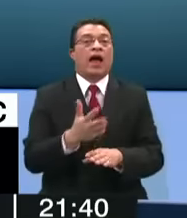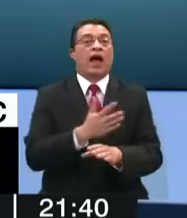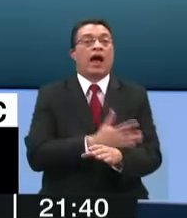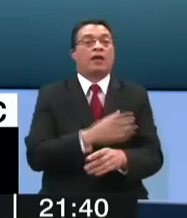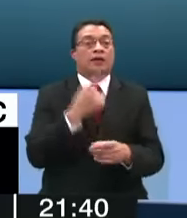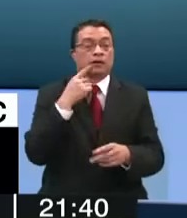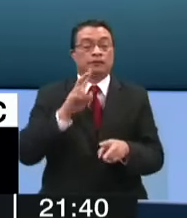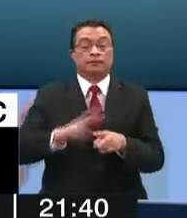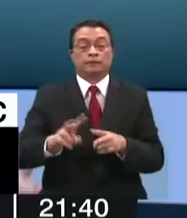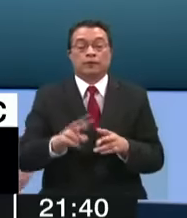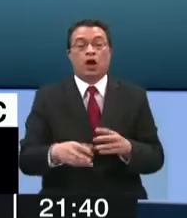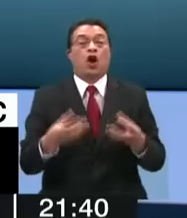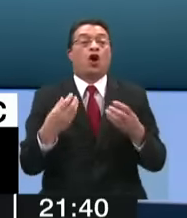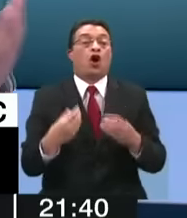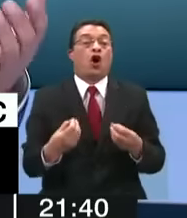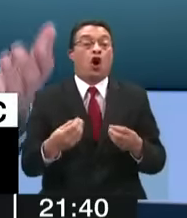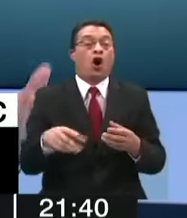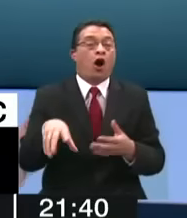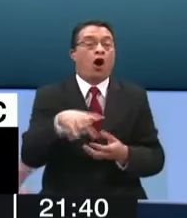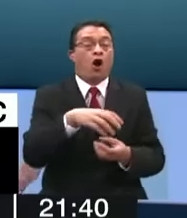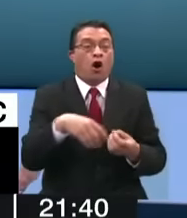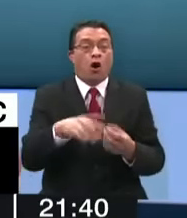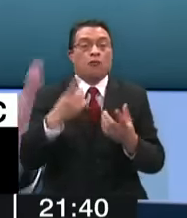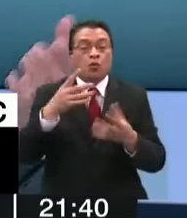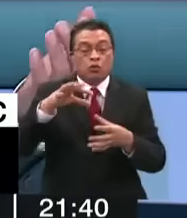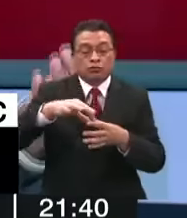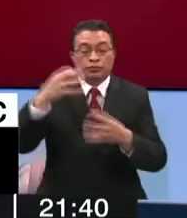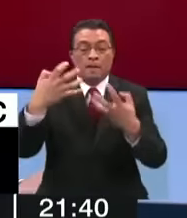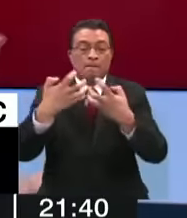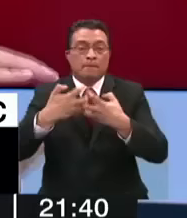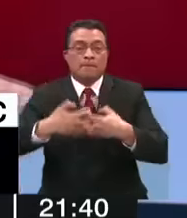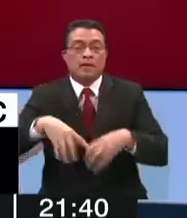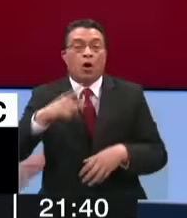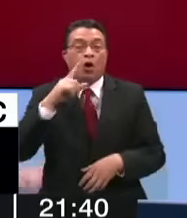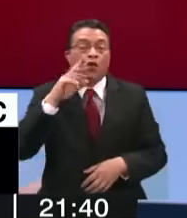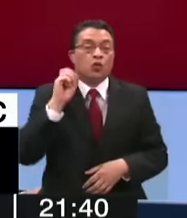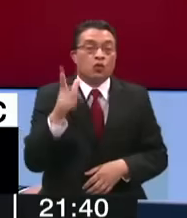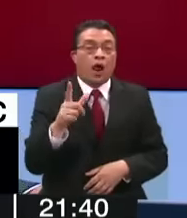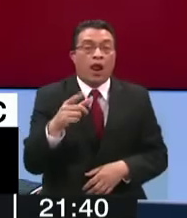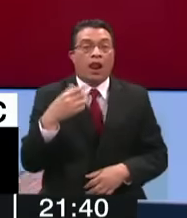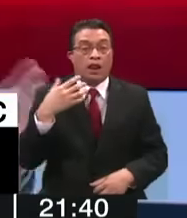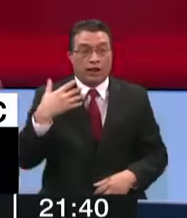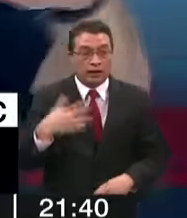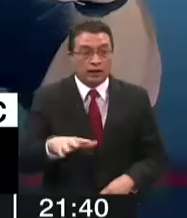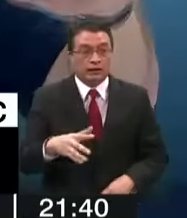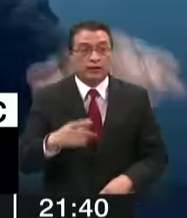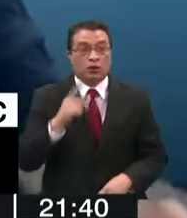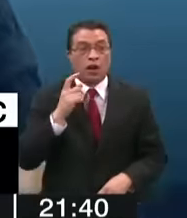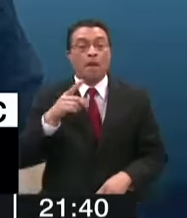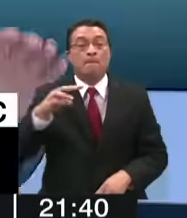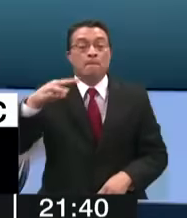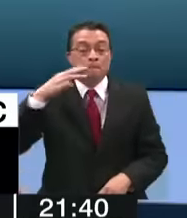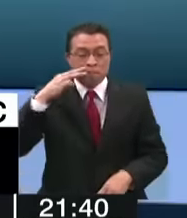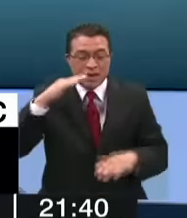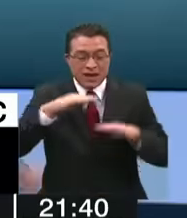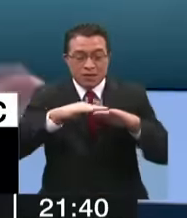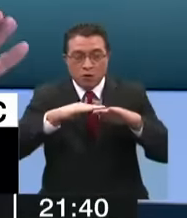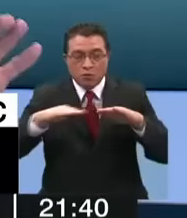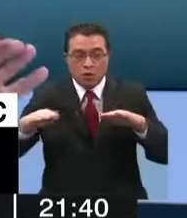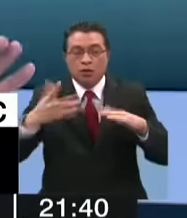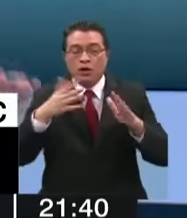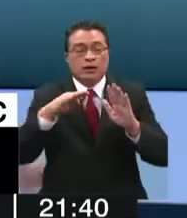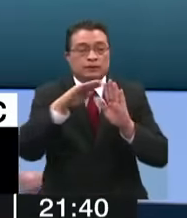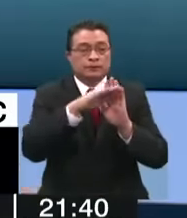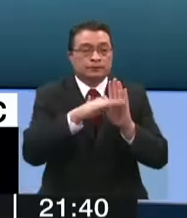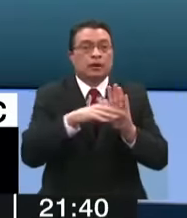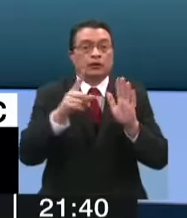incluso cómo van a ser esas mismas primarias, de definir no solamente el mecanismo, sino también esa base, ese proyecto político que usted señala. Sí. Y estos